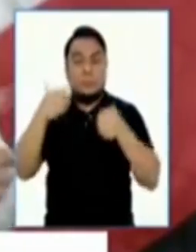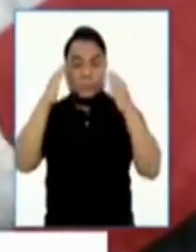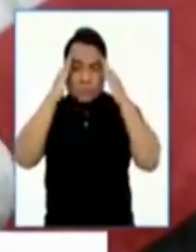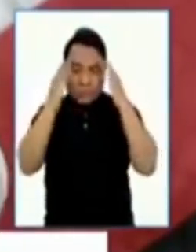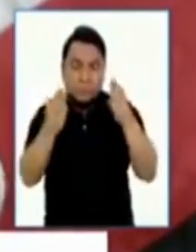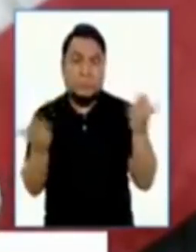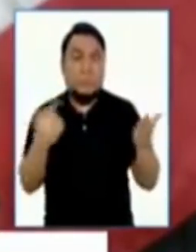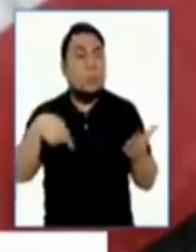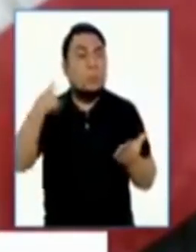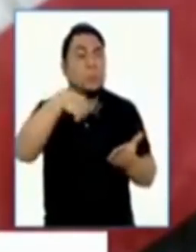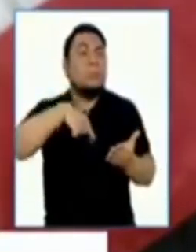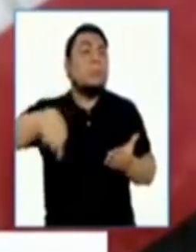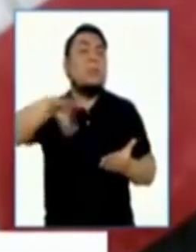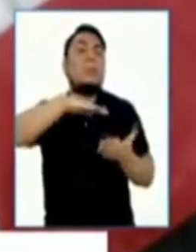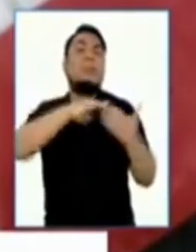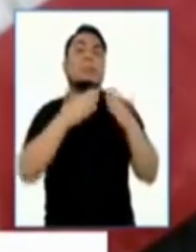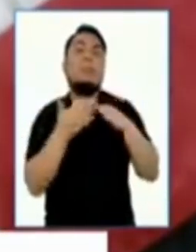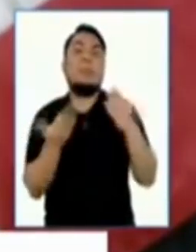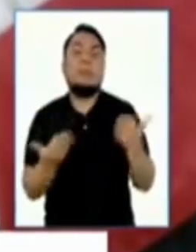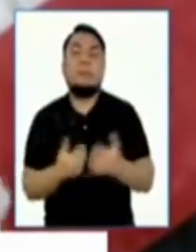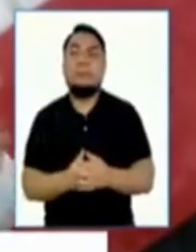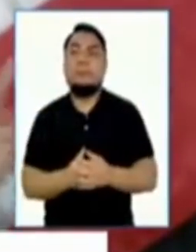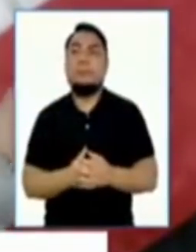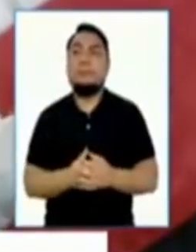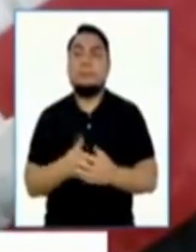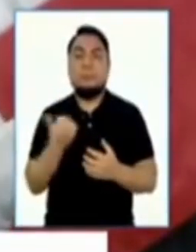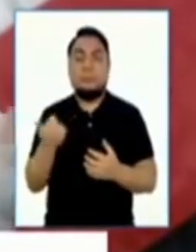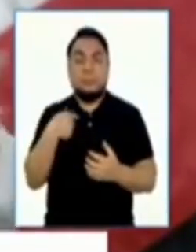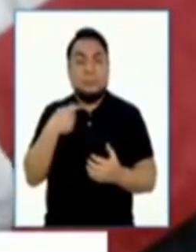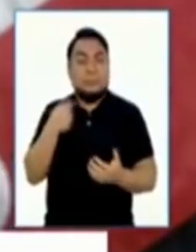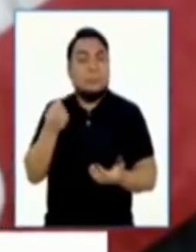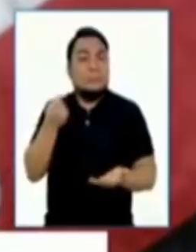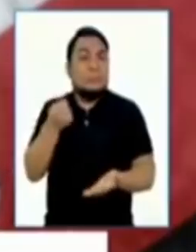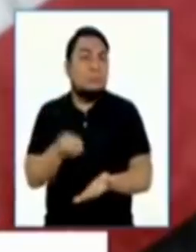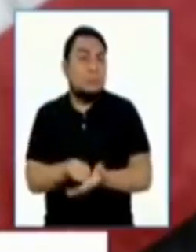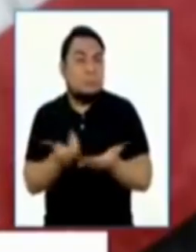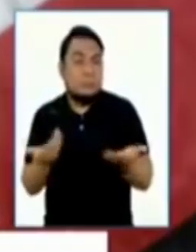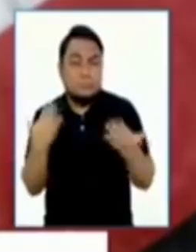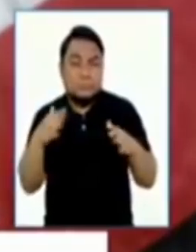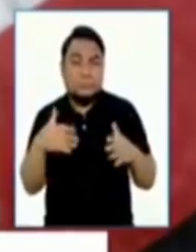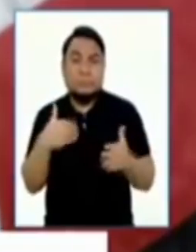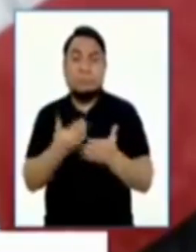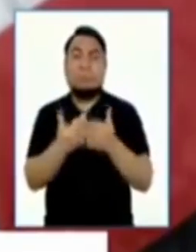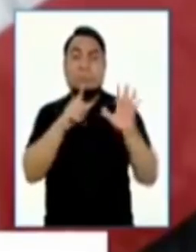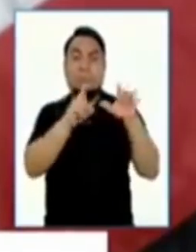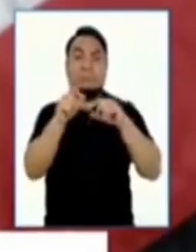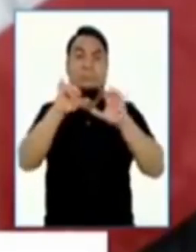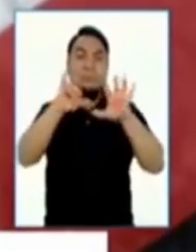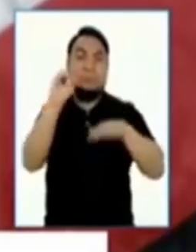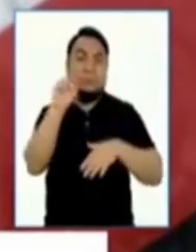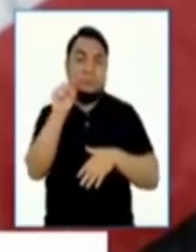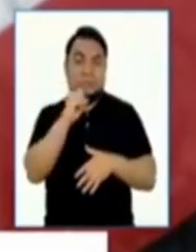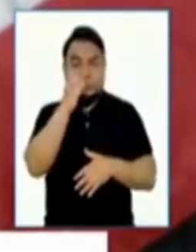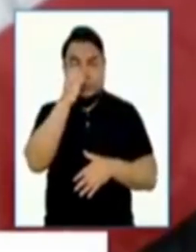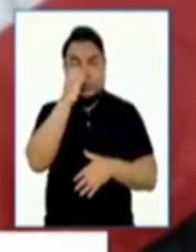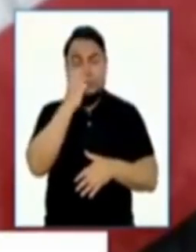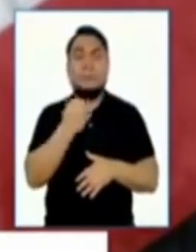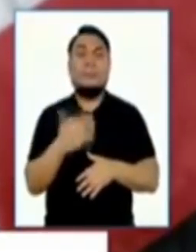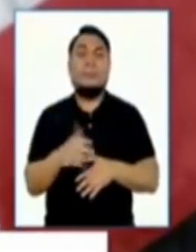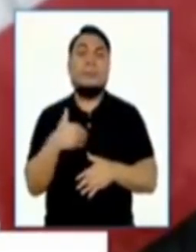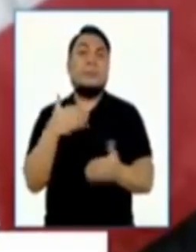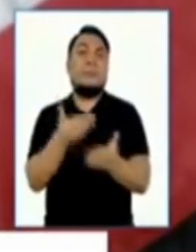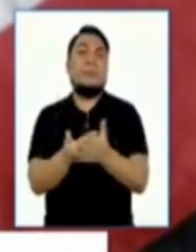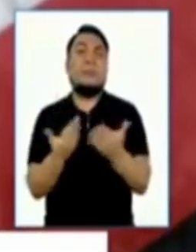había sido cambiado y para ejecutar los pagos coordinan con el jefe de la reniec ya que ellos son los que